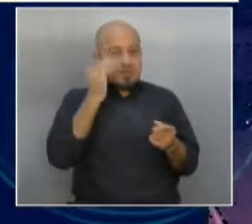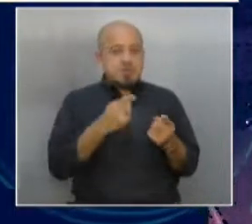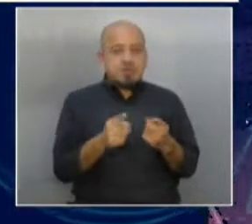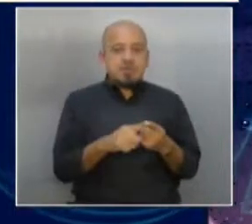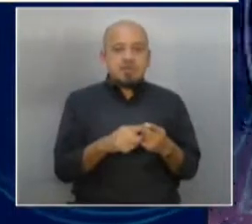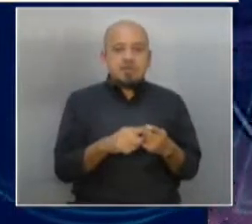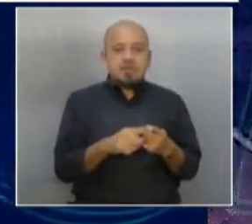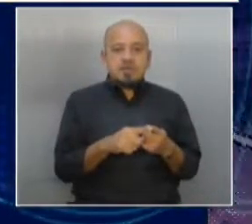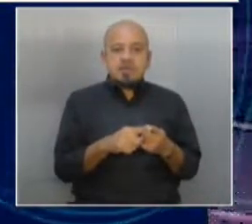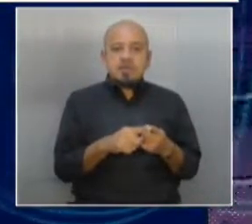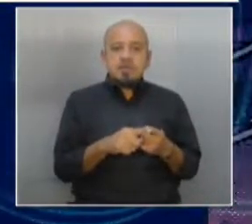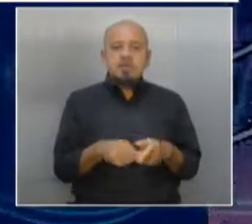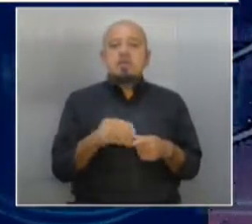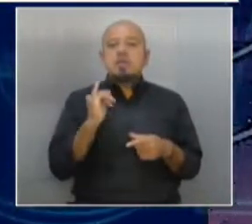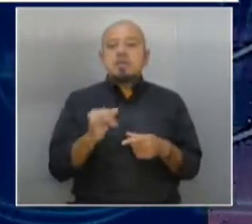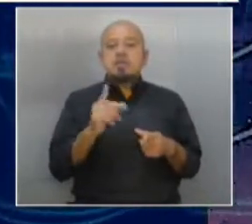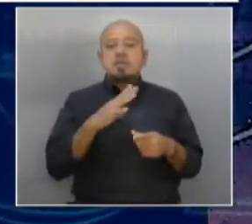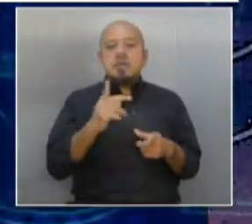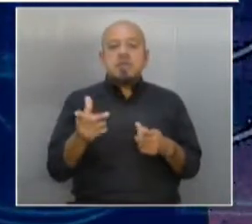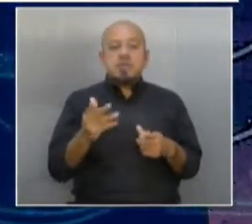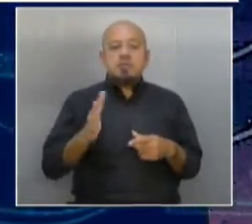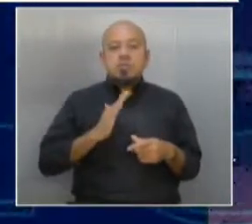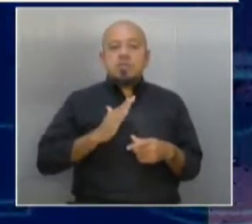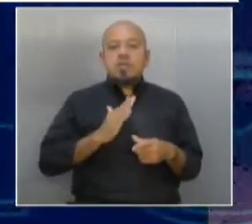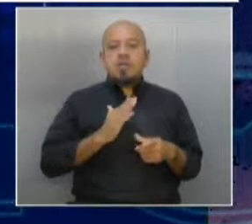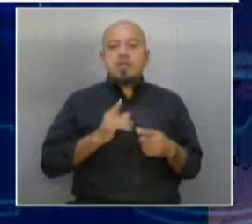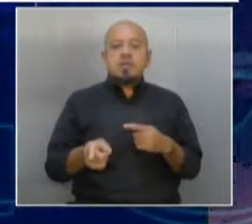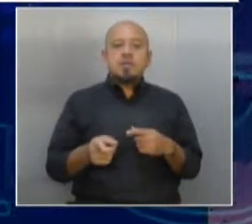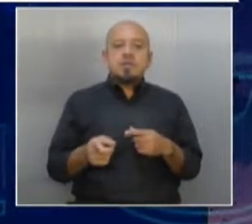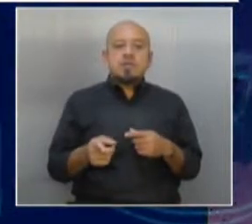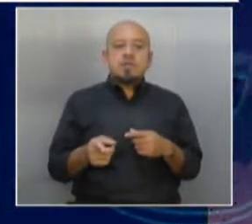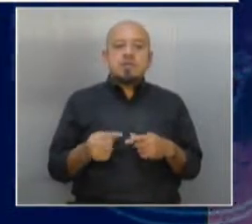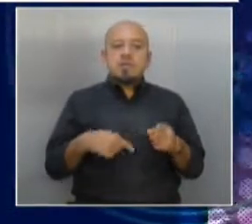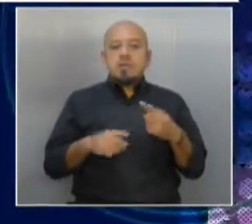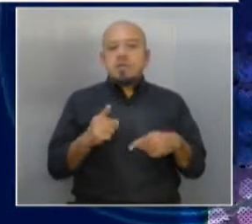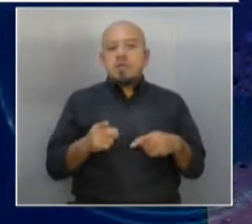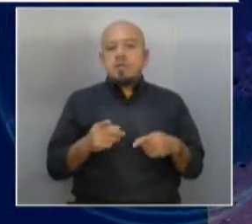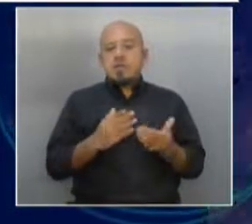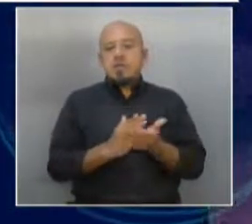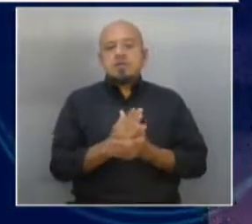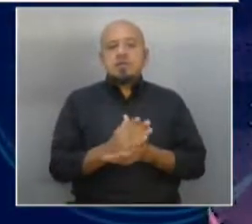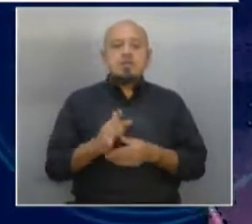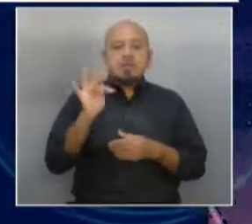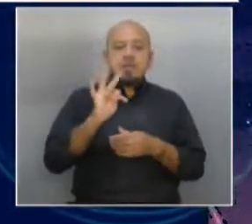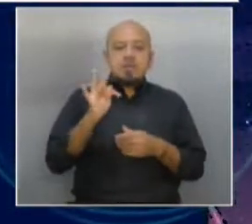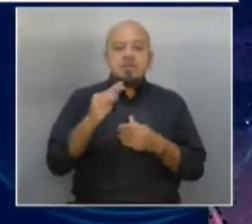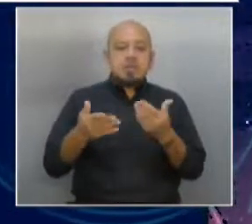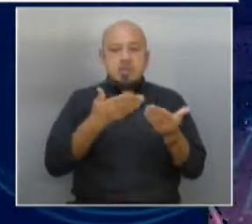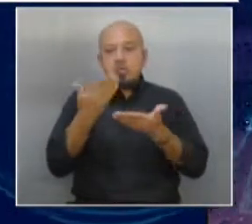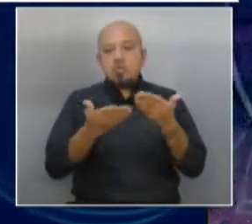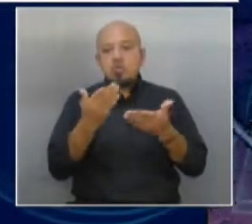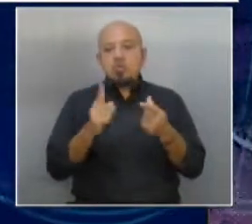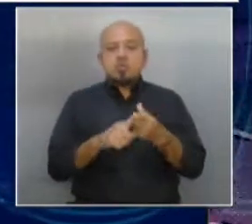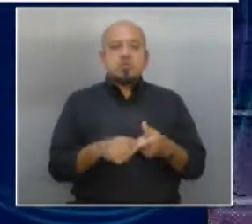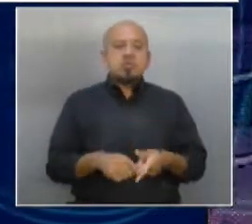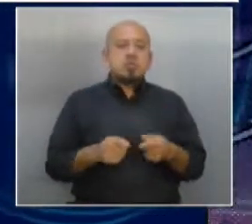uno estudia, claro. Muy bien. Sí, un coro de mujeres. También acá tuve siempre actividades de taller y coros. Y bueno,